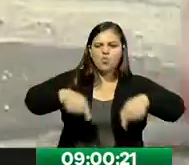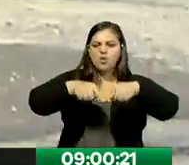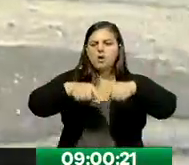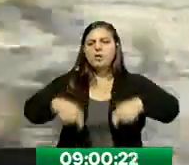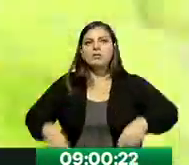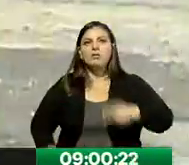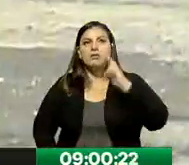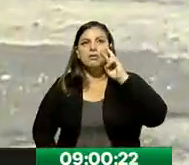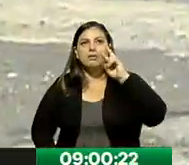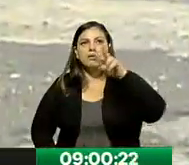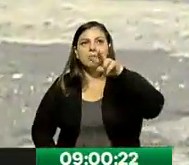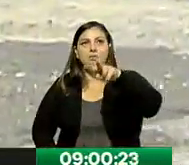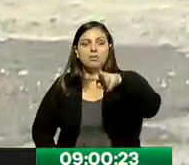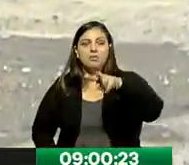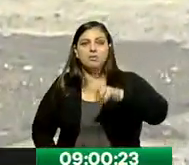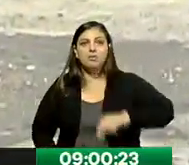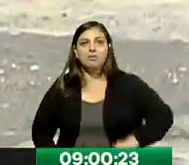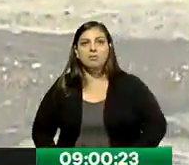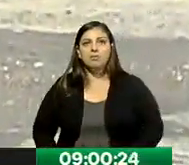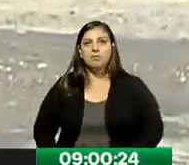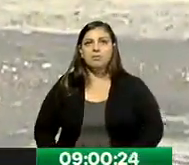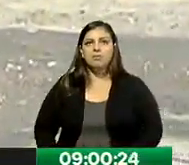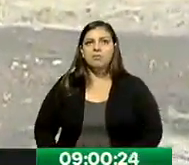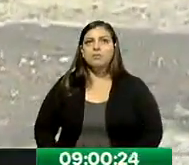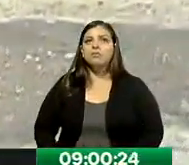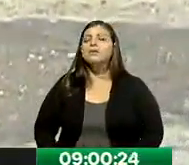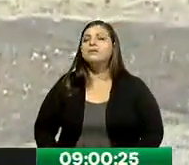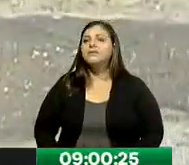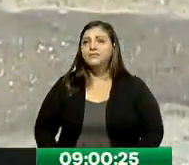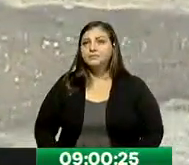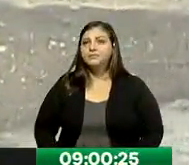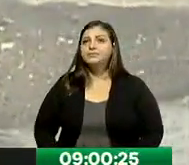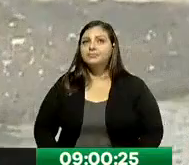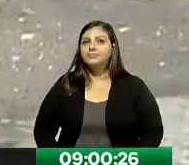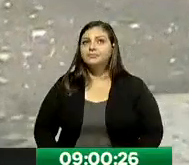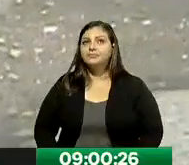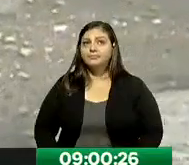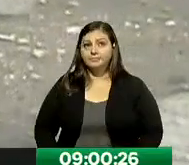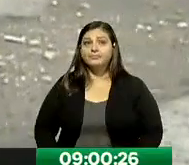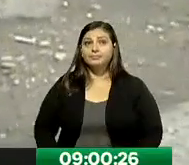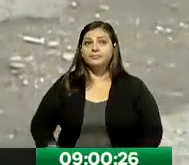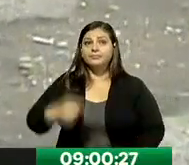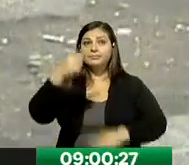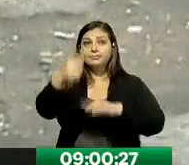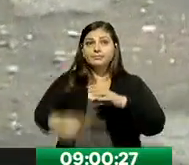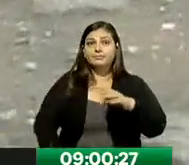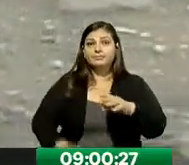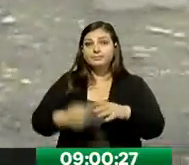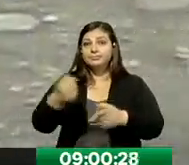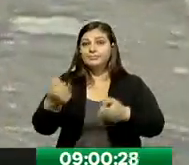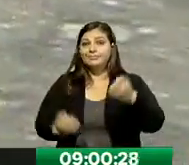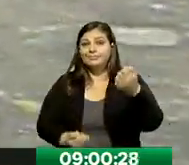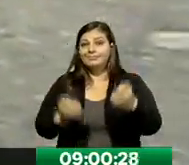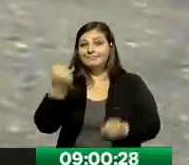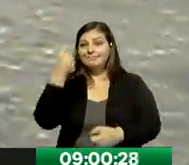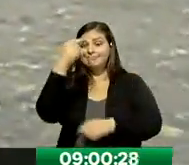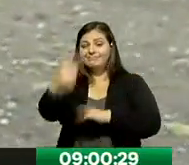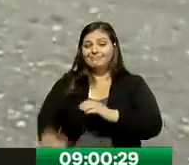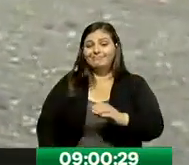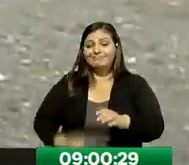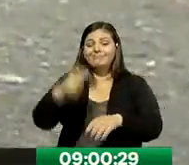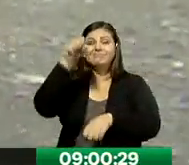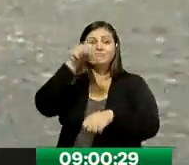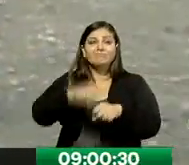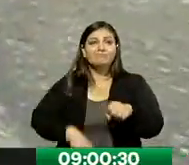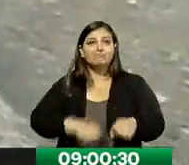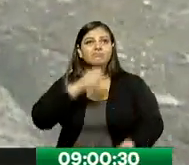dando cuenta, y los caballeros que saben de carro, yo en eso sí no me meto, como dicen, afecta las llantas, los amortiguadores. Y otro problema, ojo,